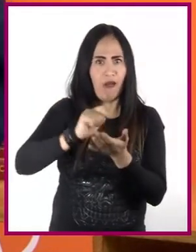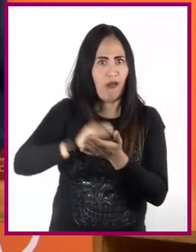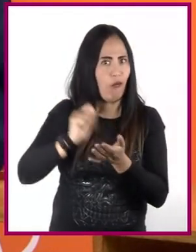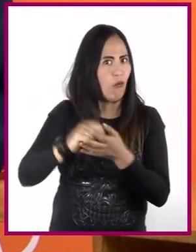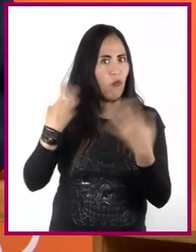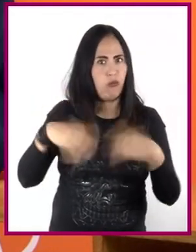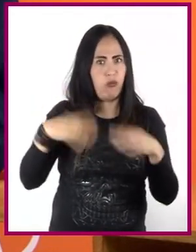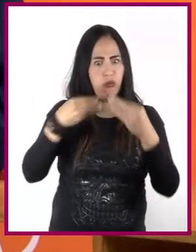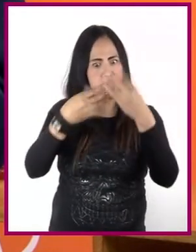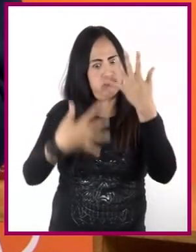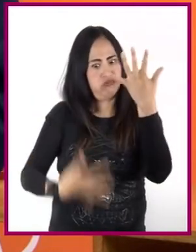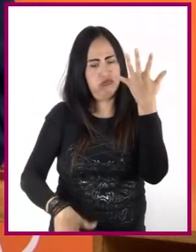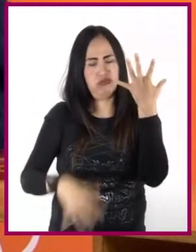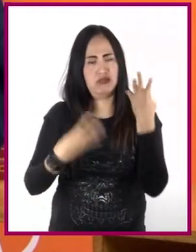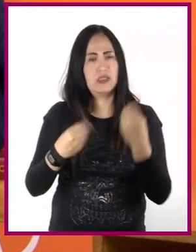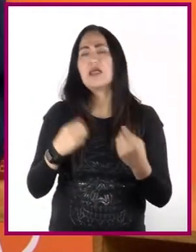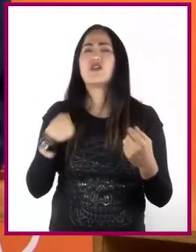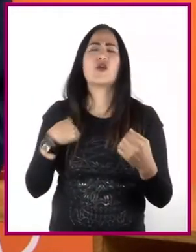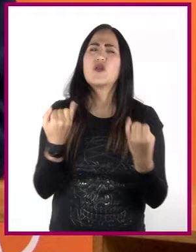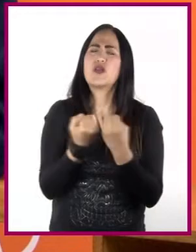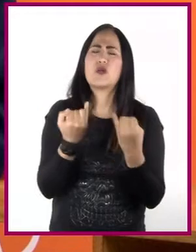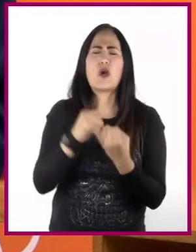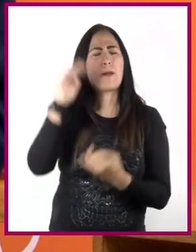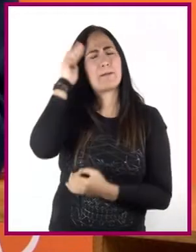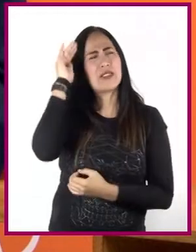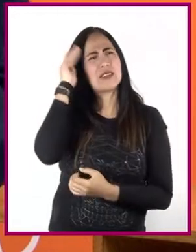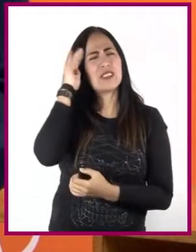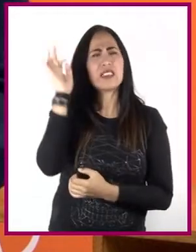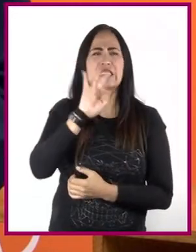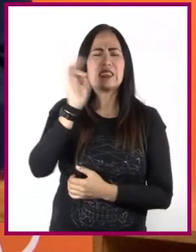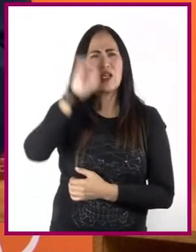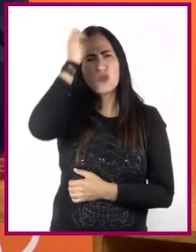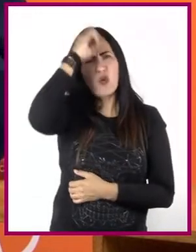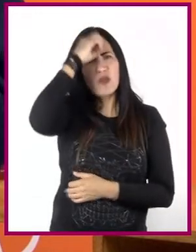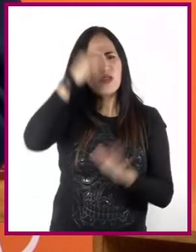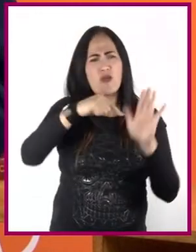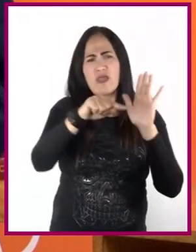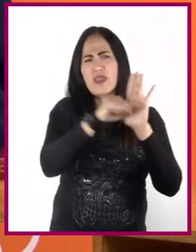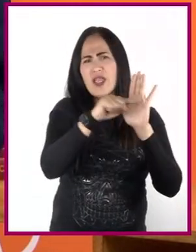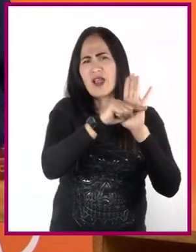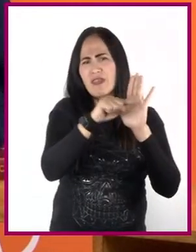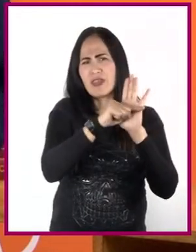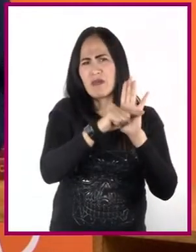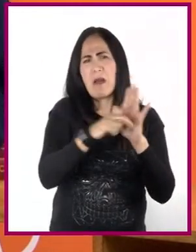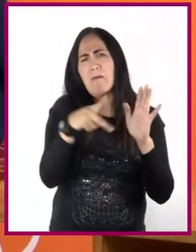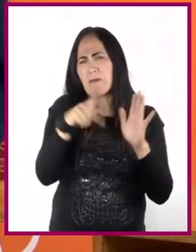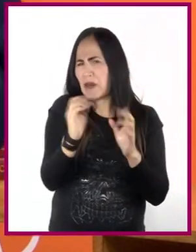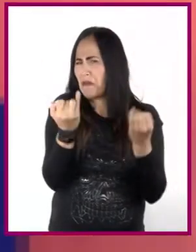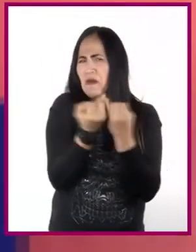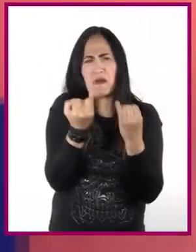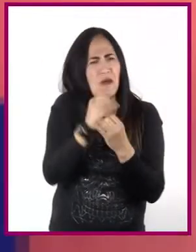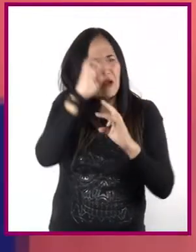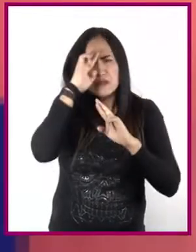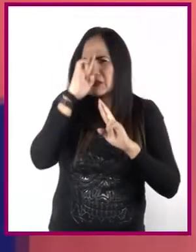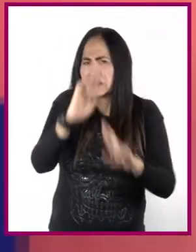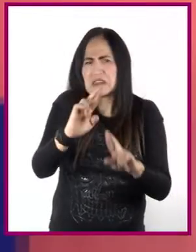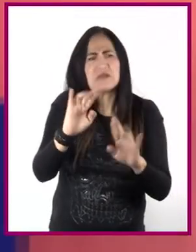estaba razonando que también hay opiniones que pueden ser negativas y serán igualmente respetadas.